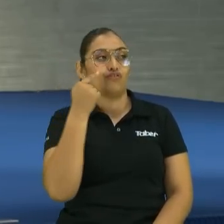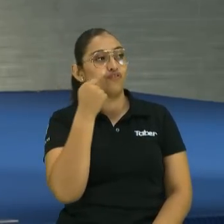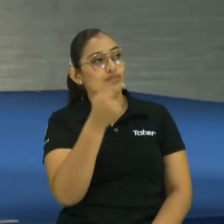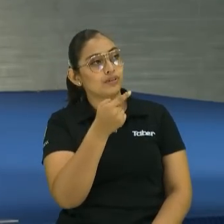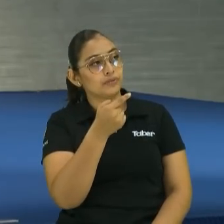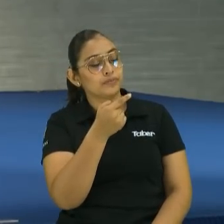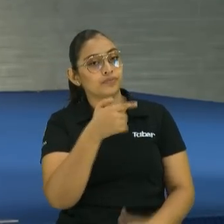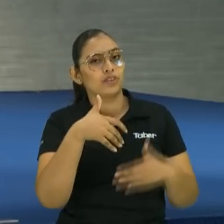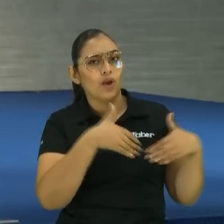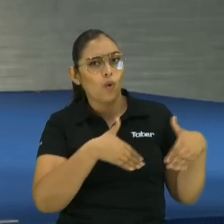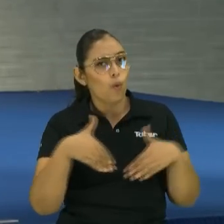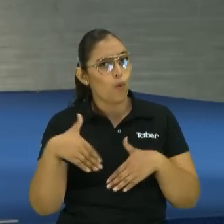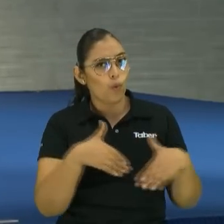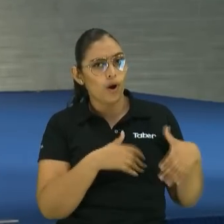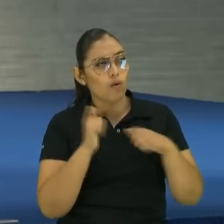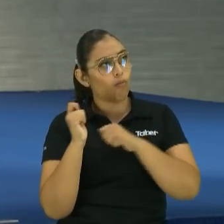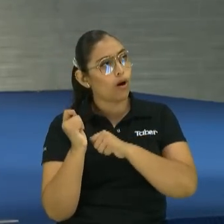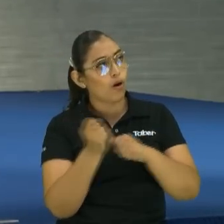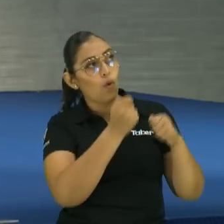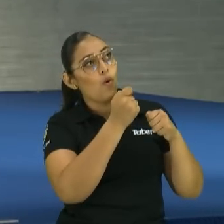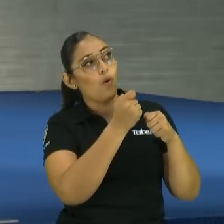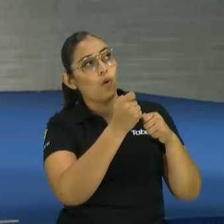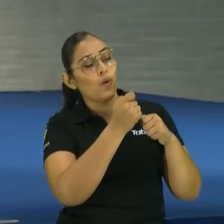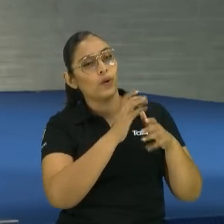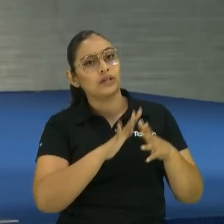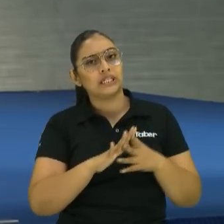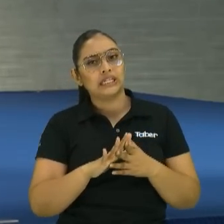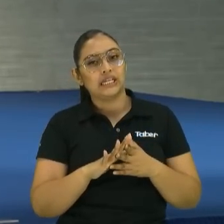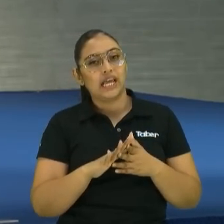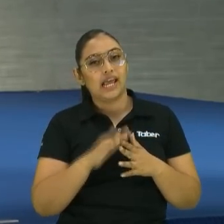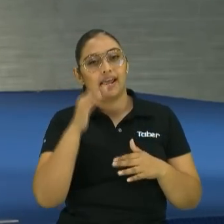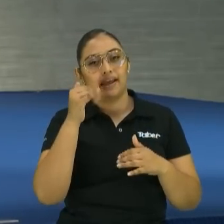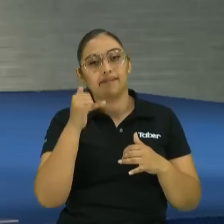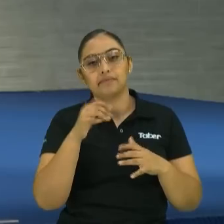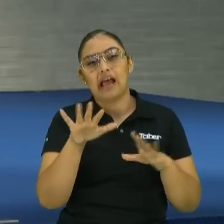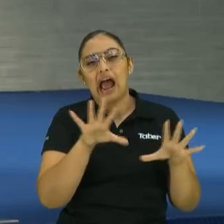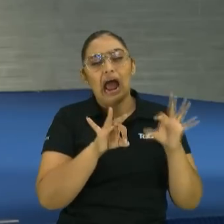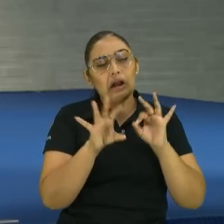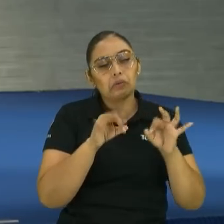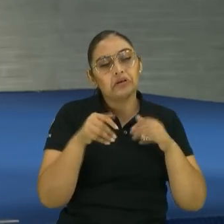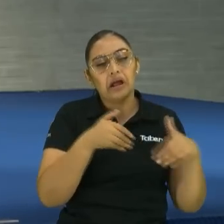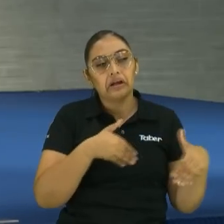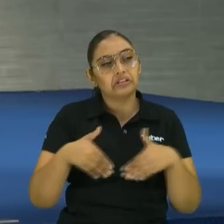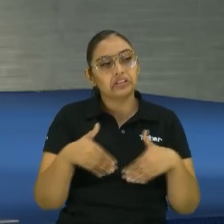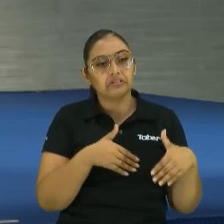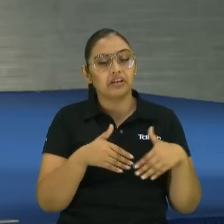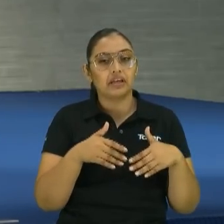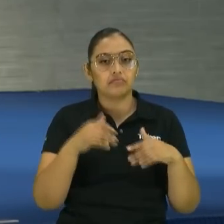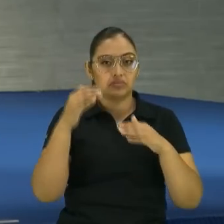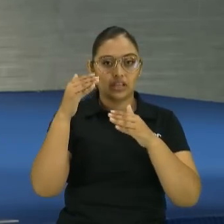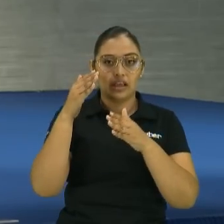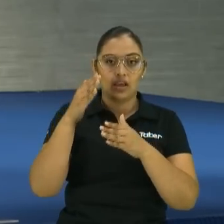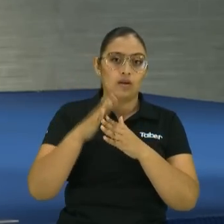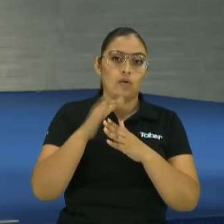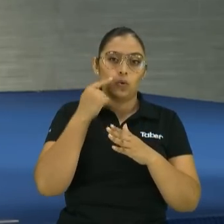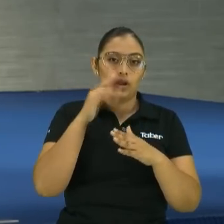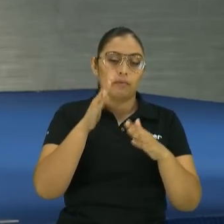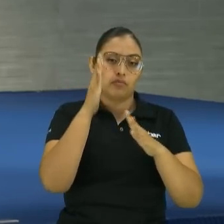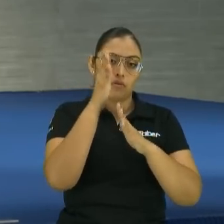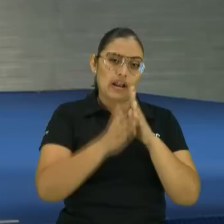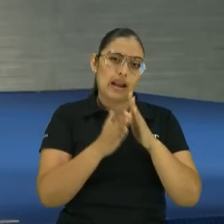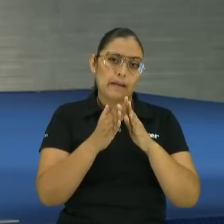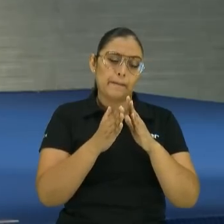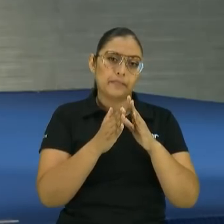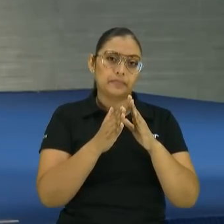estos juegos de los Chicago Bulls hay actividades diferentes en el medio tiempo sale las chicas verdad las que bailan y